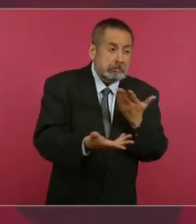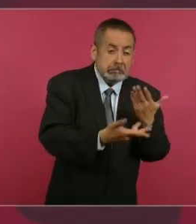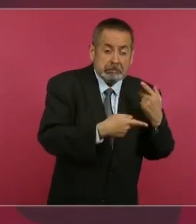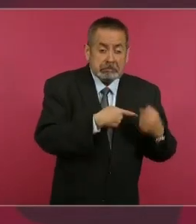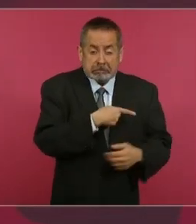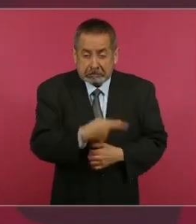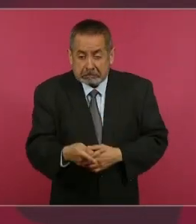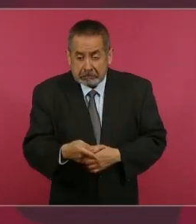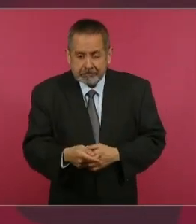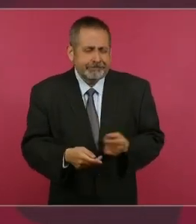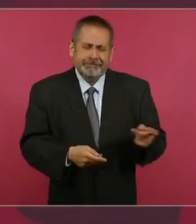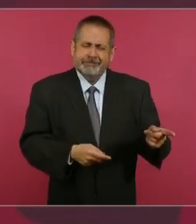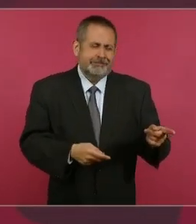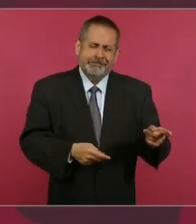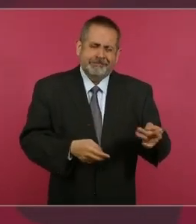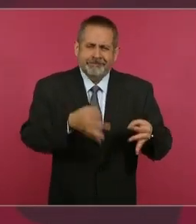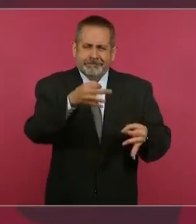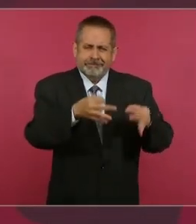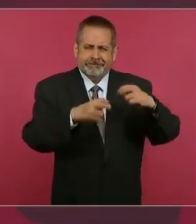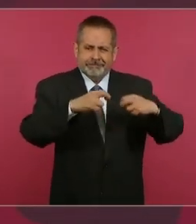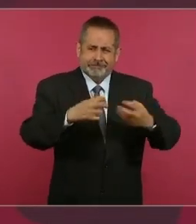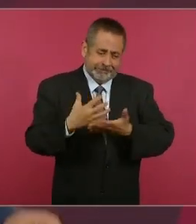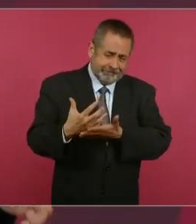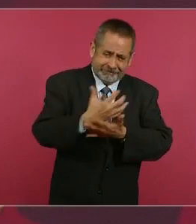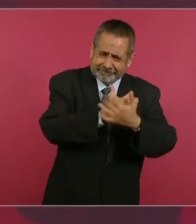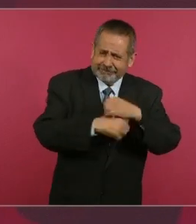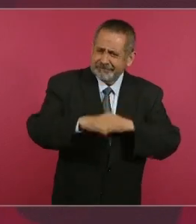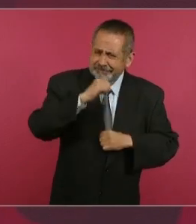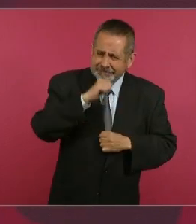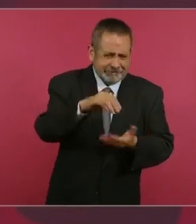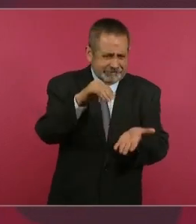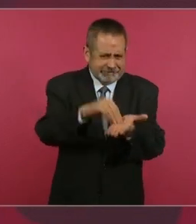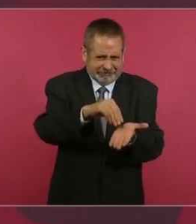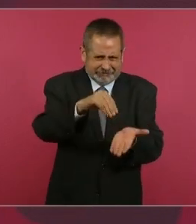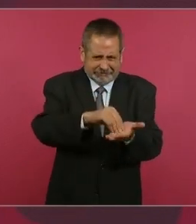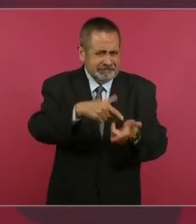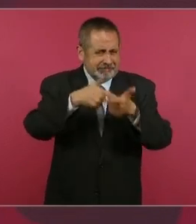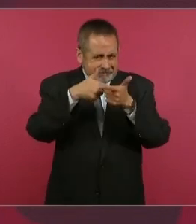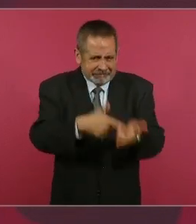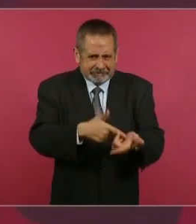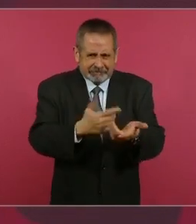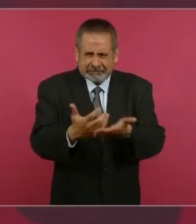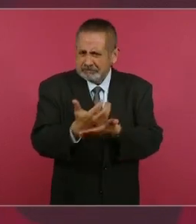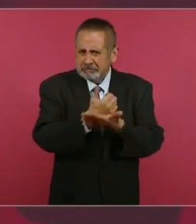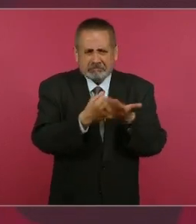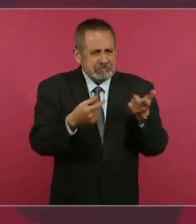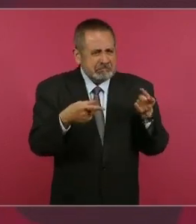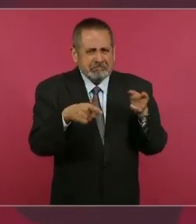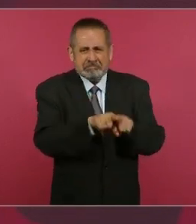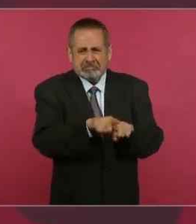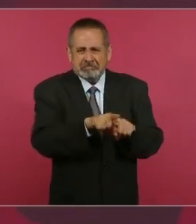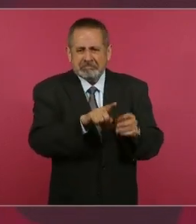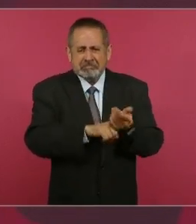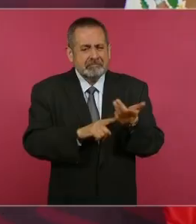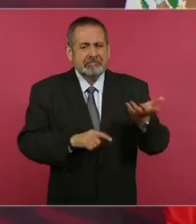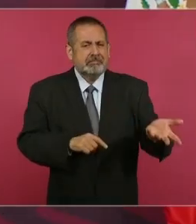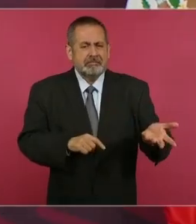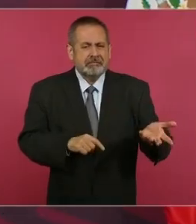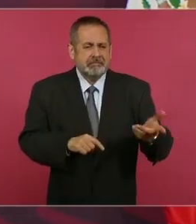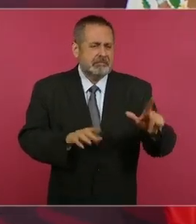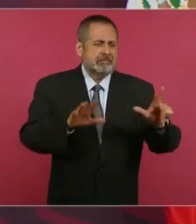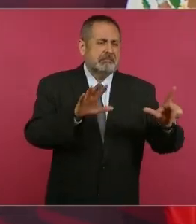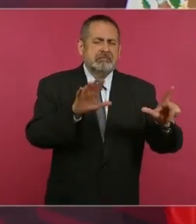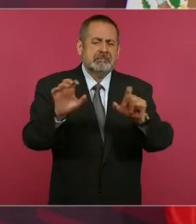Los ministros van a seguir ganando, ¿sí? Ya no